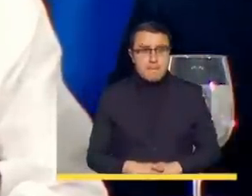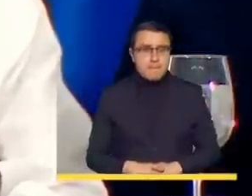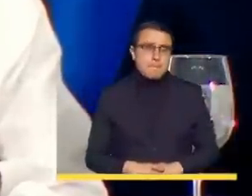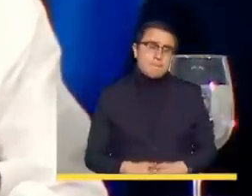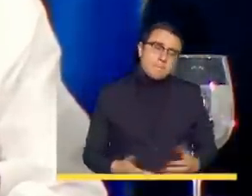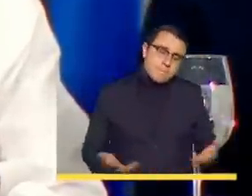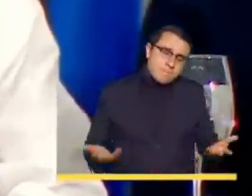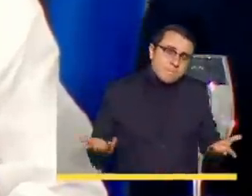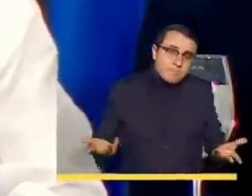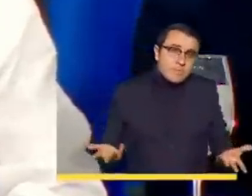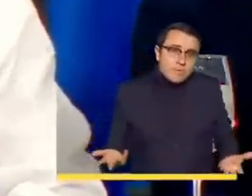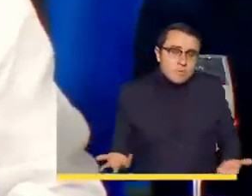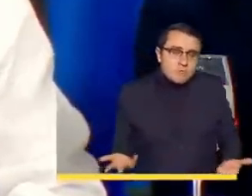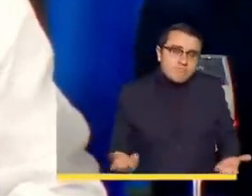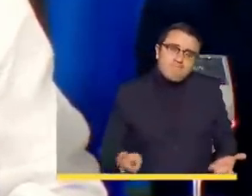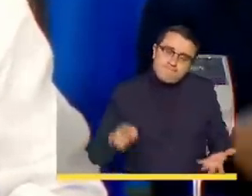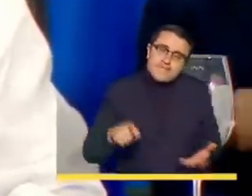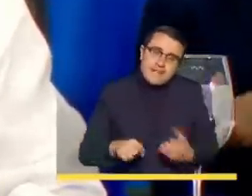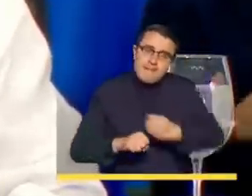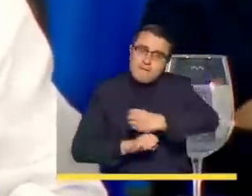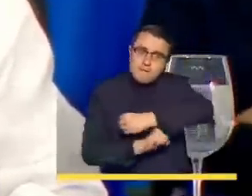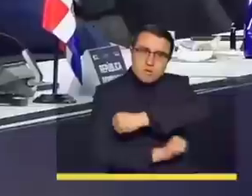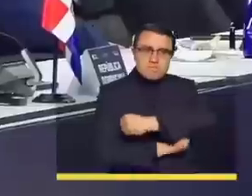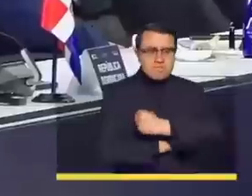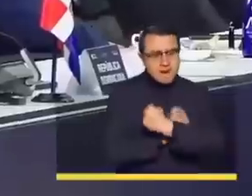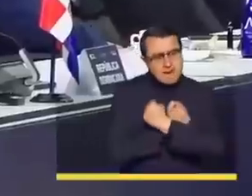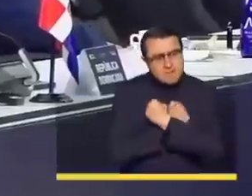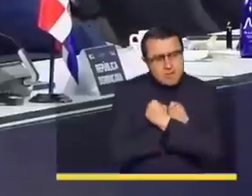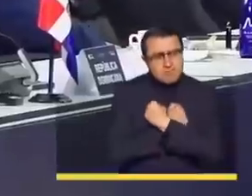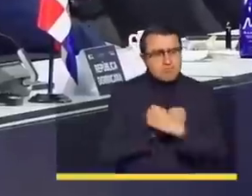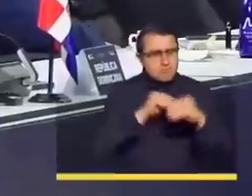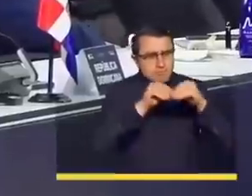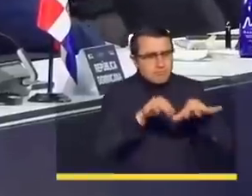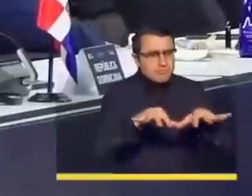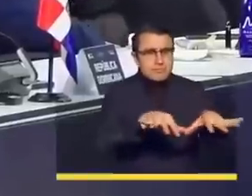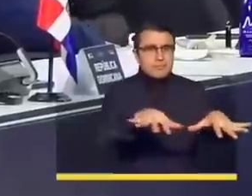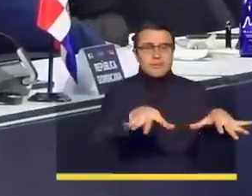Entonces, tenemos que fortalecer eso.